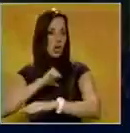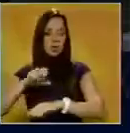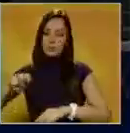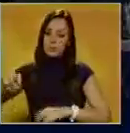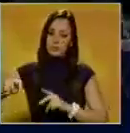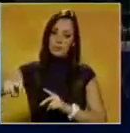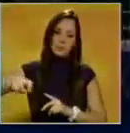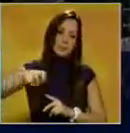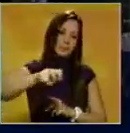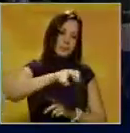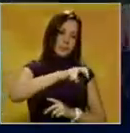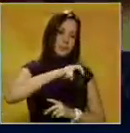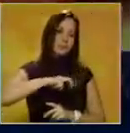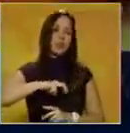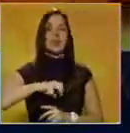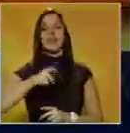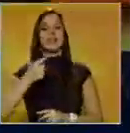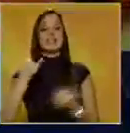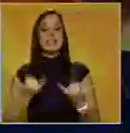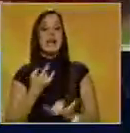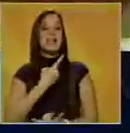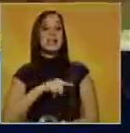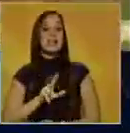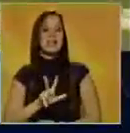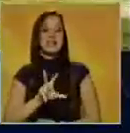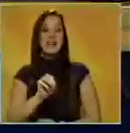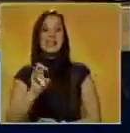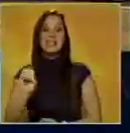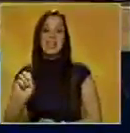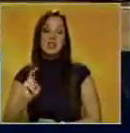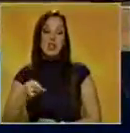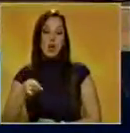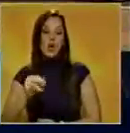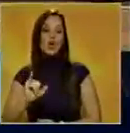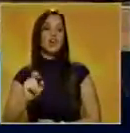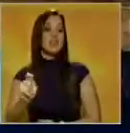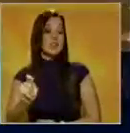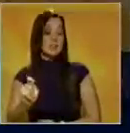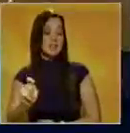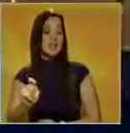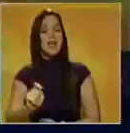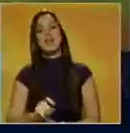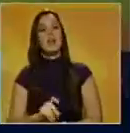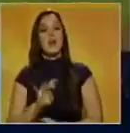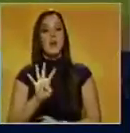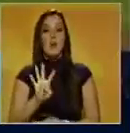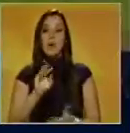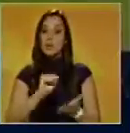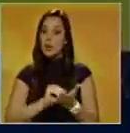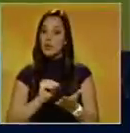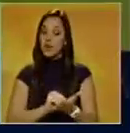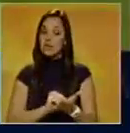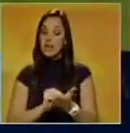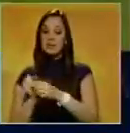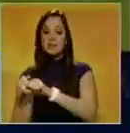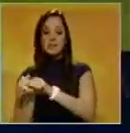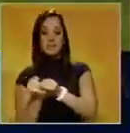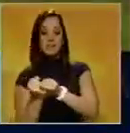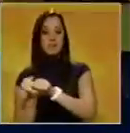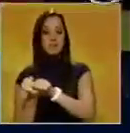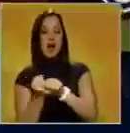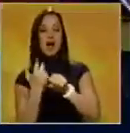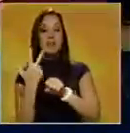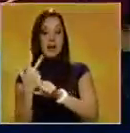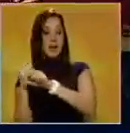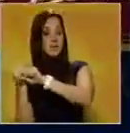inning y llegar además a 300 hits de por vida en la liga. El outfielder se fue de 4-3 con cuadrangular, 3 carreras impulsadas,